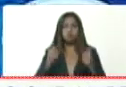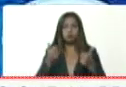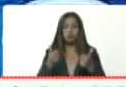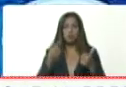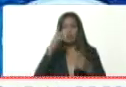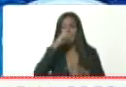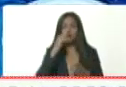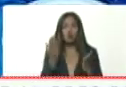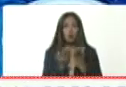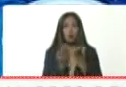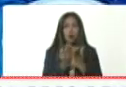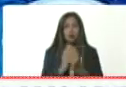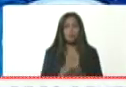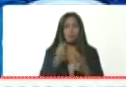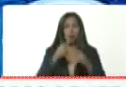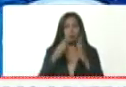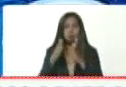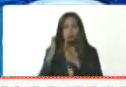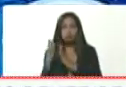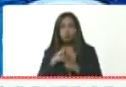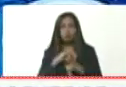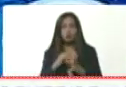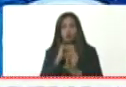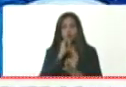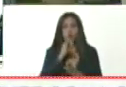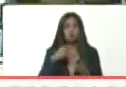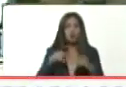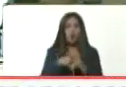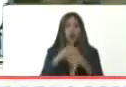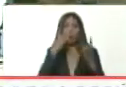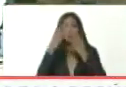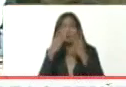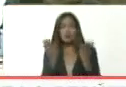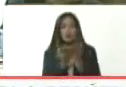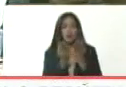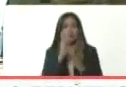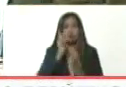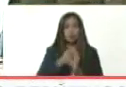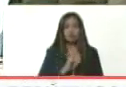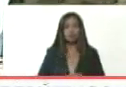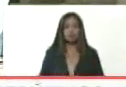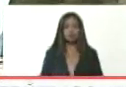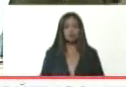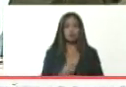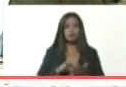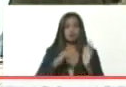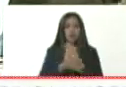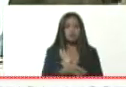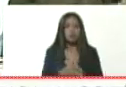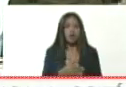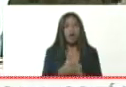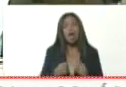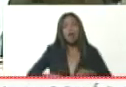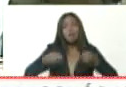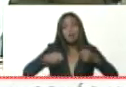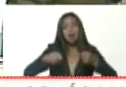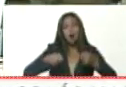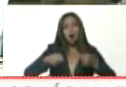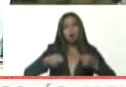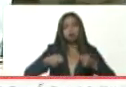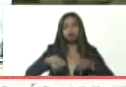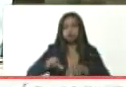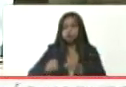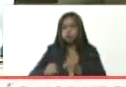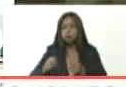escolar pero por otro lado vamos con las ferias escolares porque sabemos que en el mercado capitalista para el